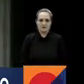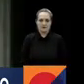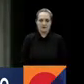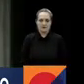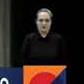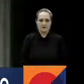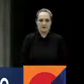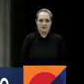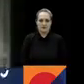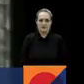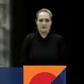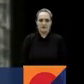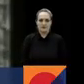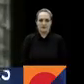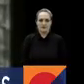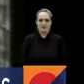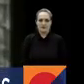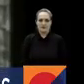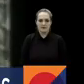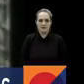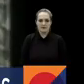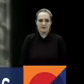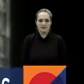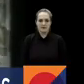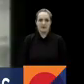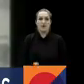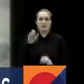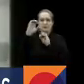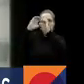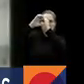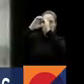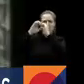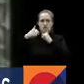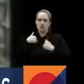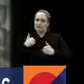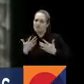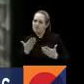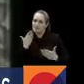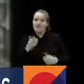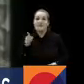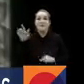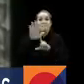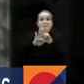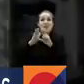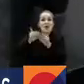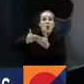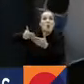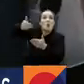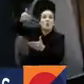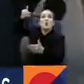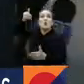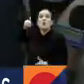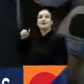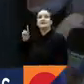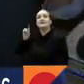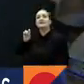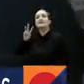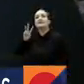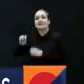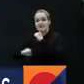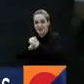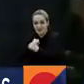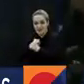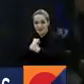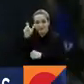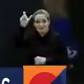Ve las cosas con cierta ironía a través de un telescopio de papel. Desde aquel video han pasado 63 años. El artista más importante